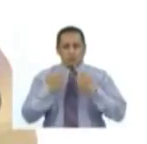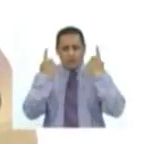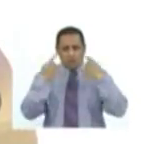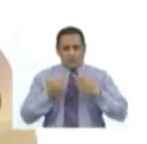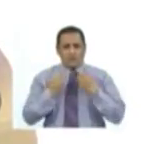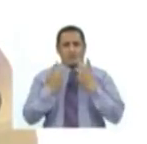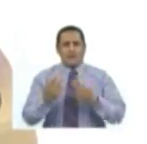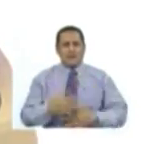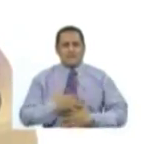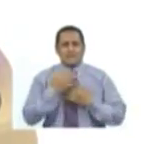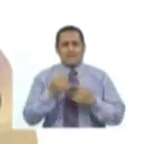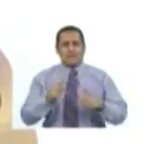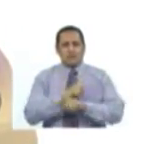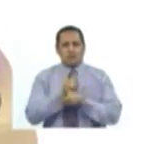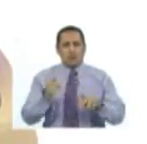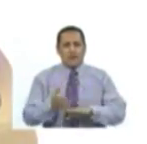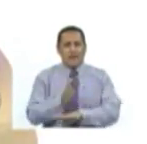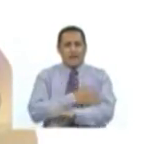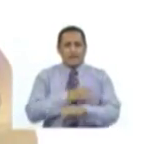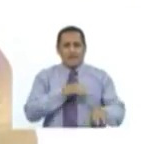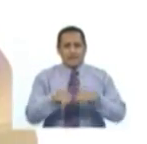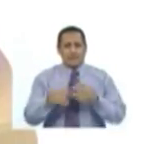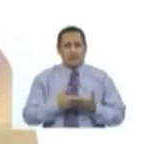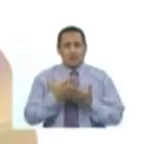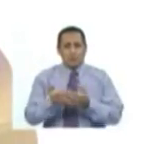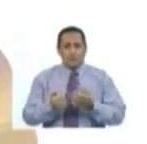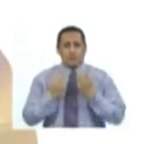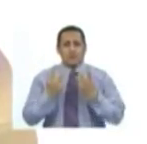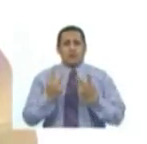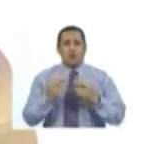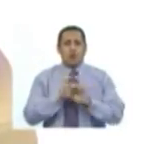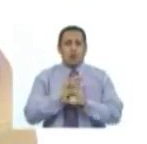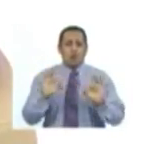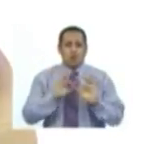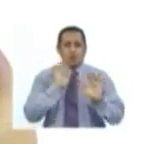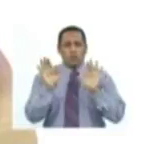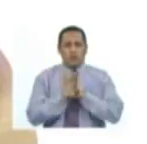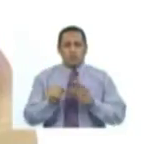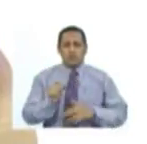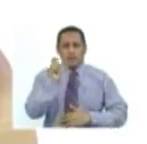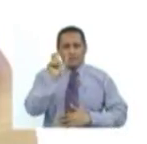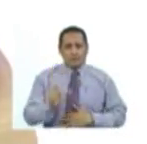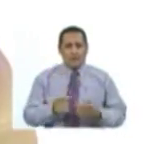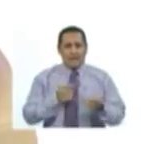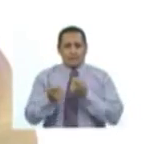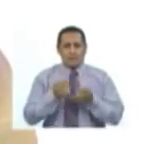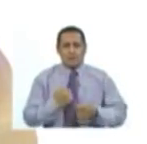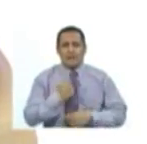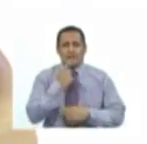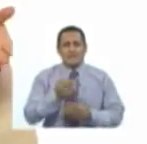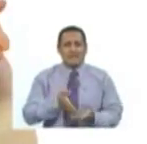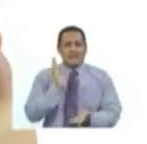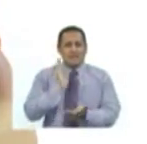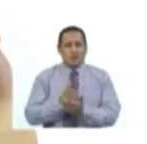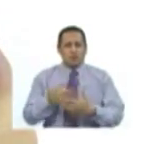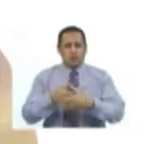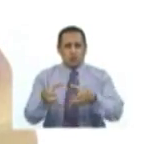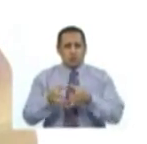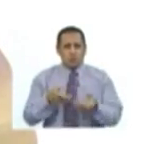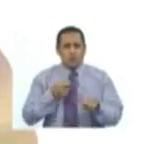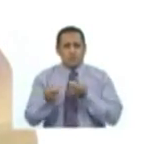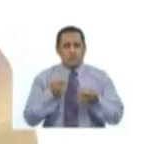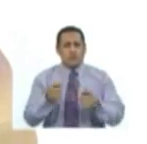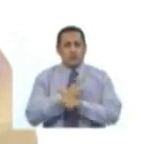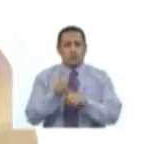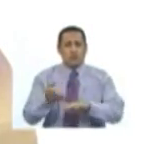le interesa sin ser previamente escuchado, o si un funcionario administrativo es sancionado por una entidad administrativa sin